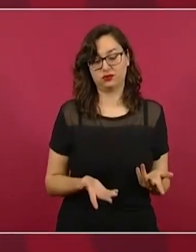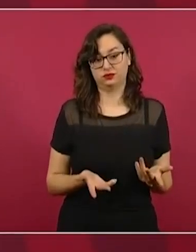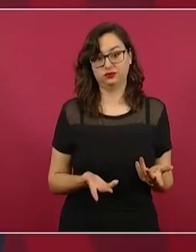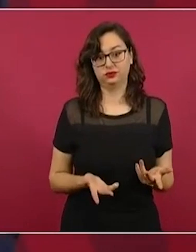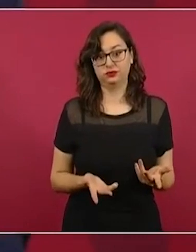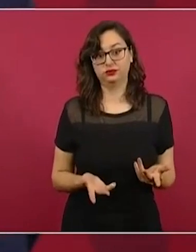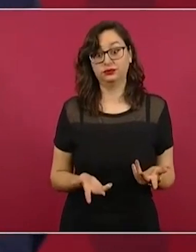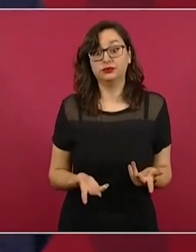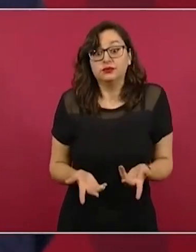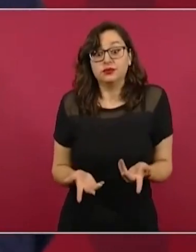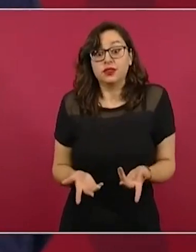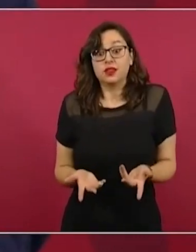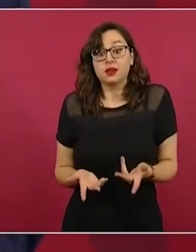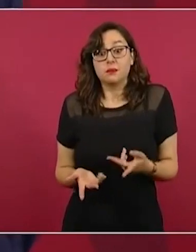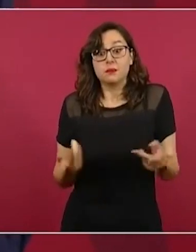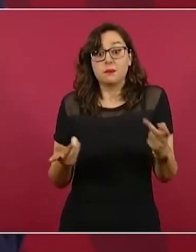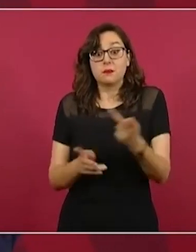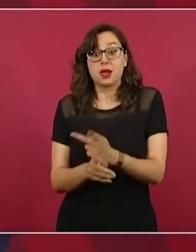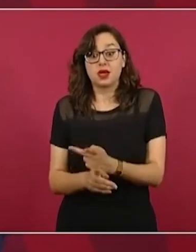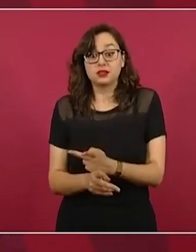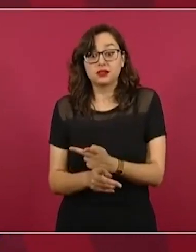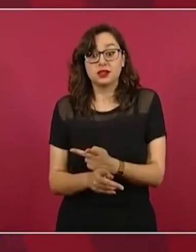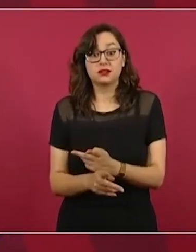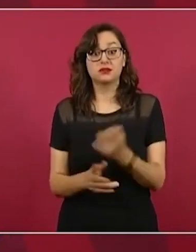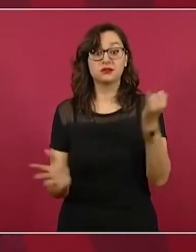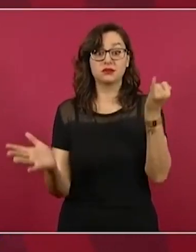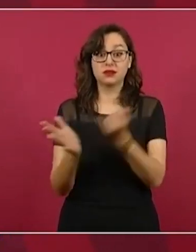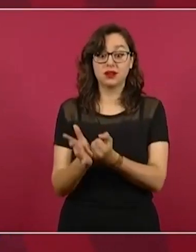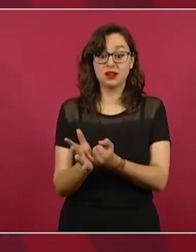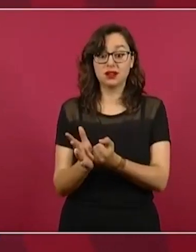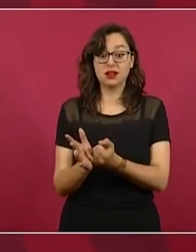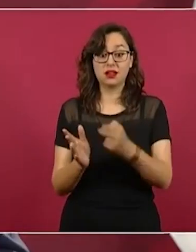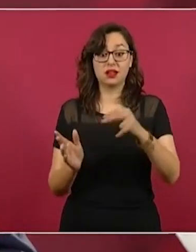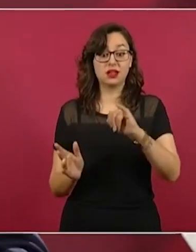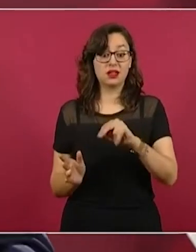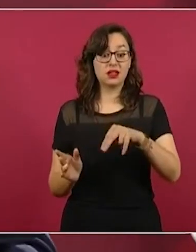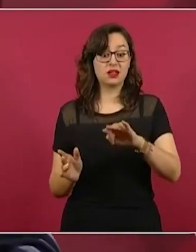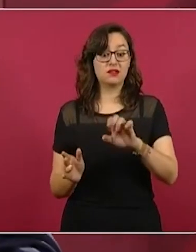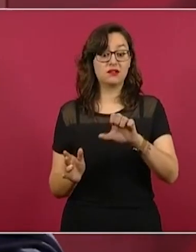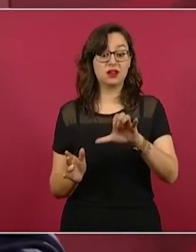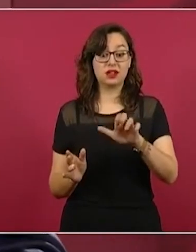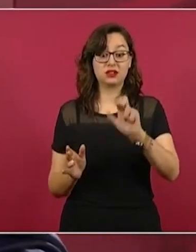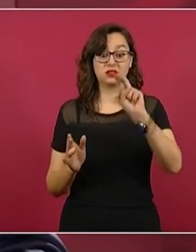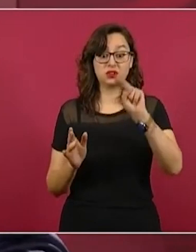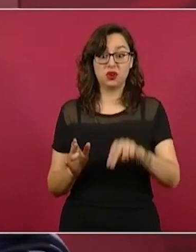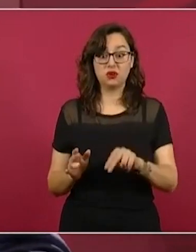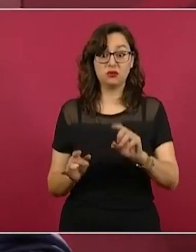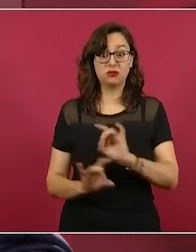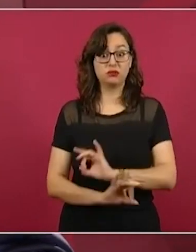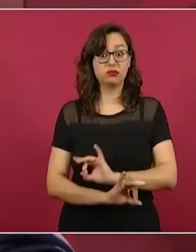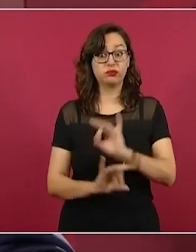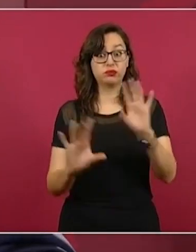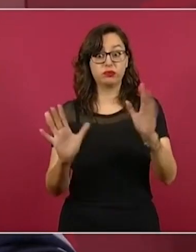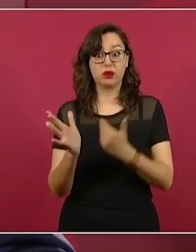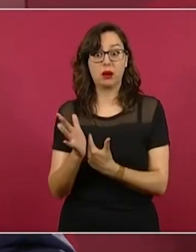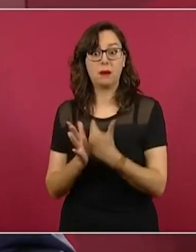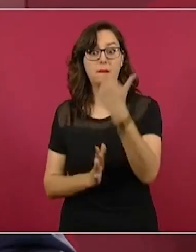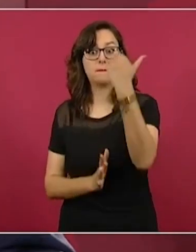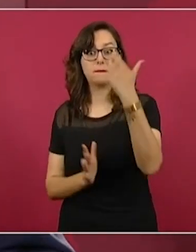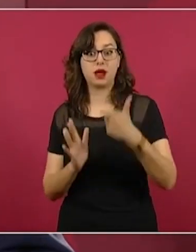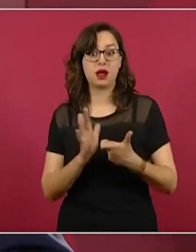ahora con la inflación bajó a 7, y eso es lo que me preocupa.